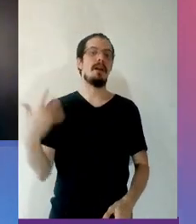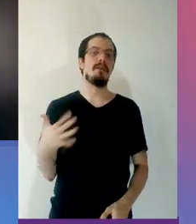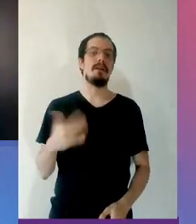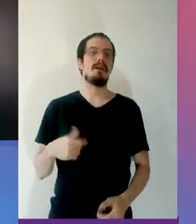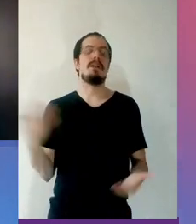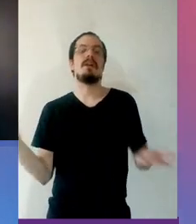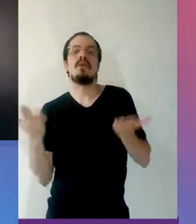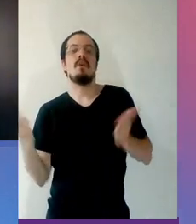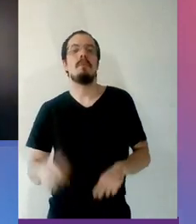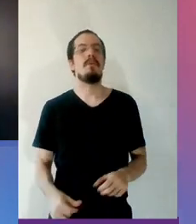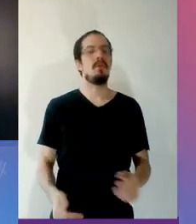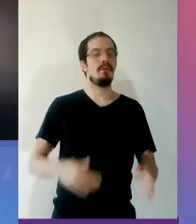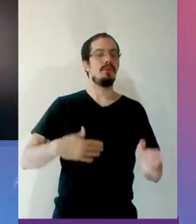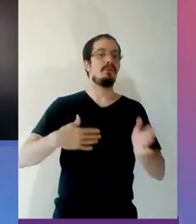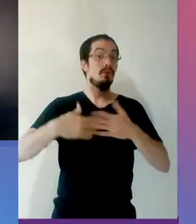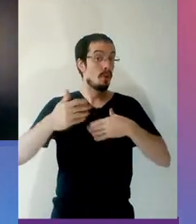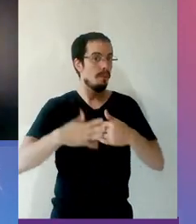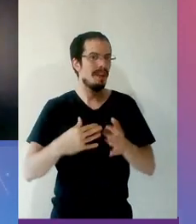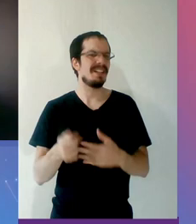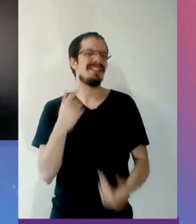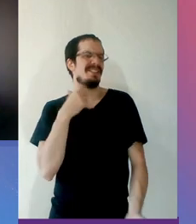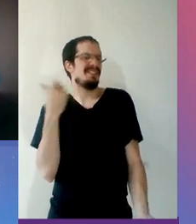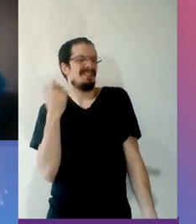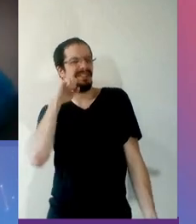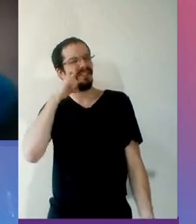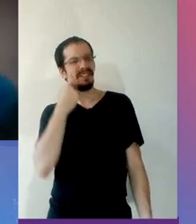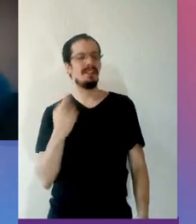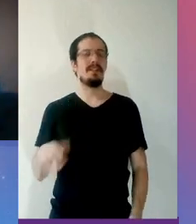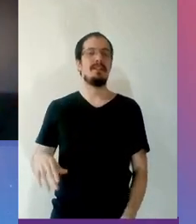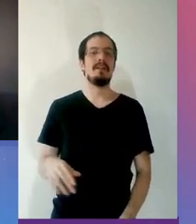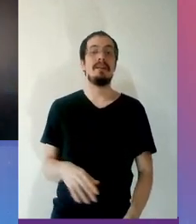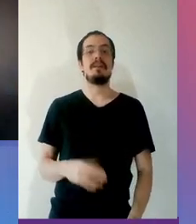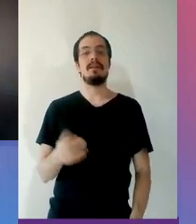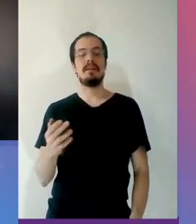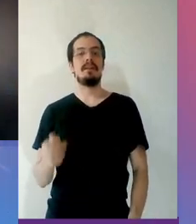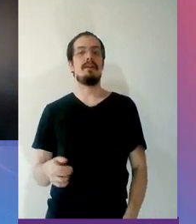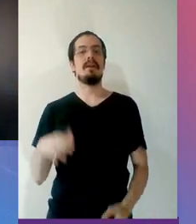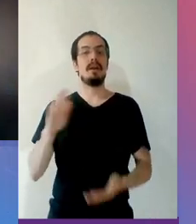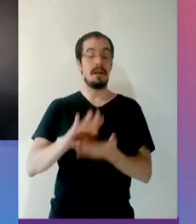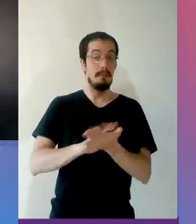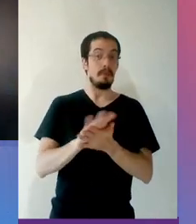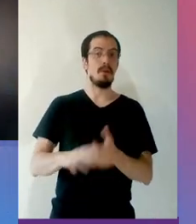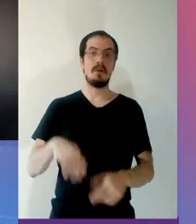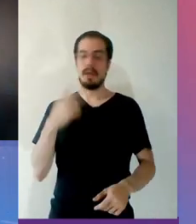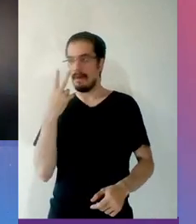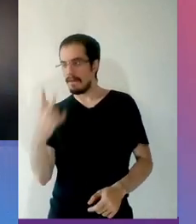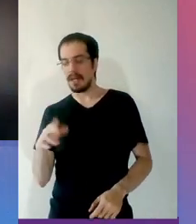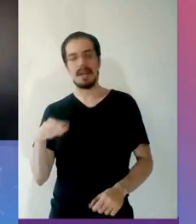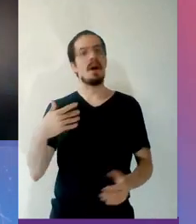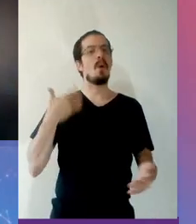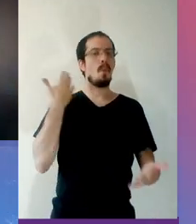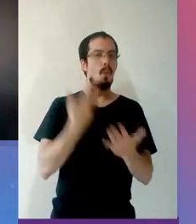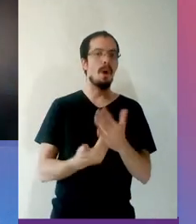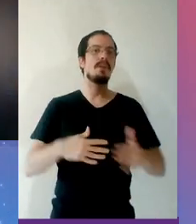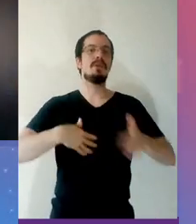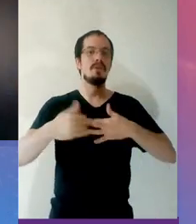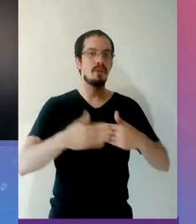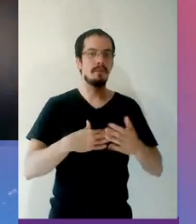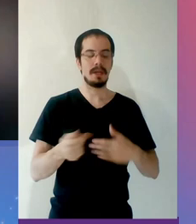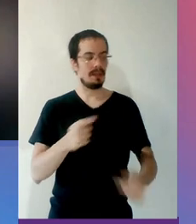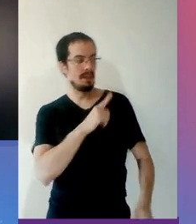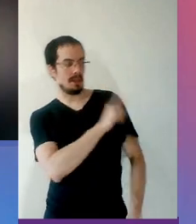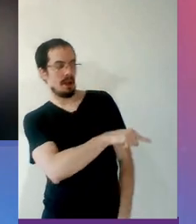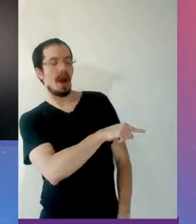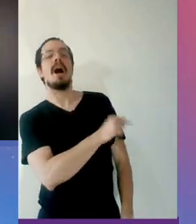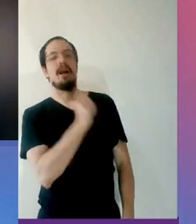manera de también poderse dar cuenta cuando un chico no está siguiendo el curso normal. Y eso significa no solamente centrarse